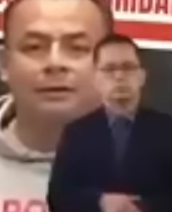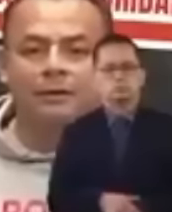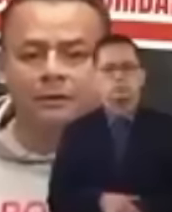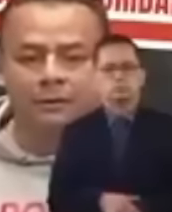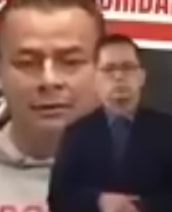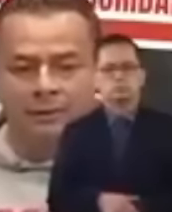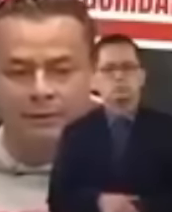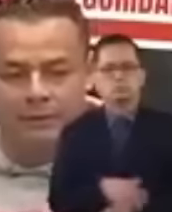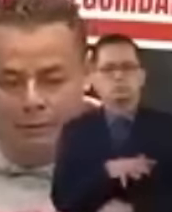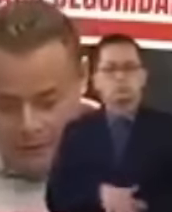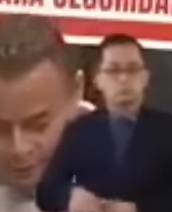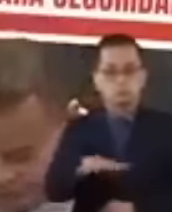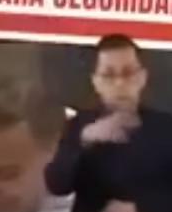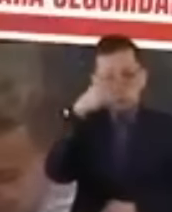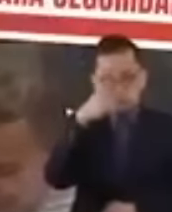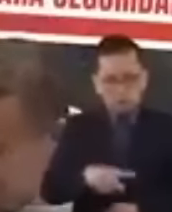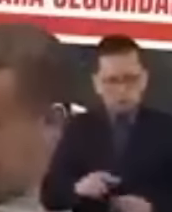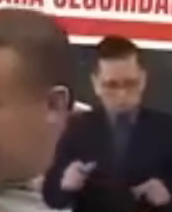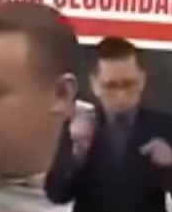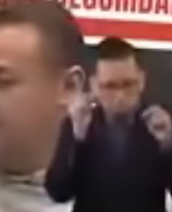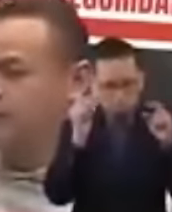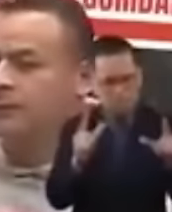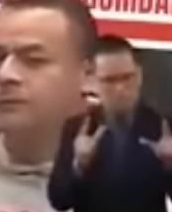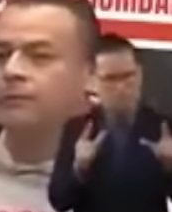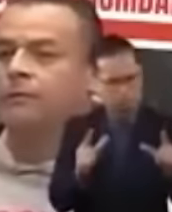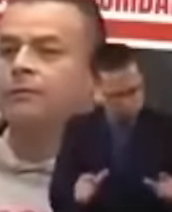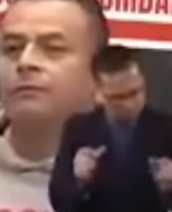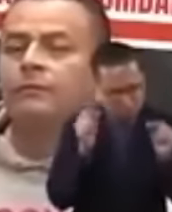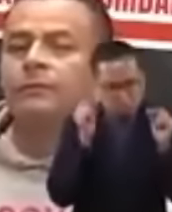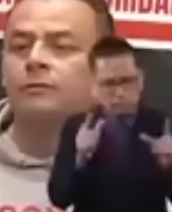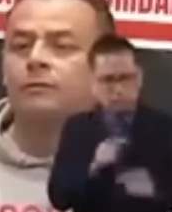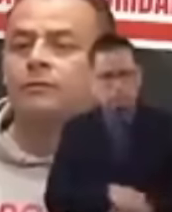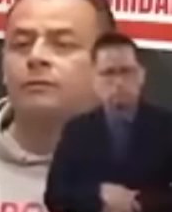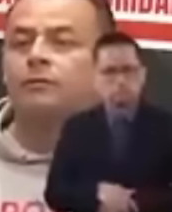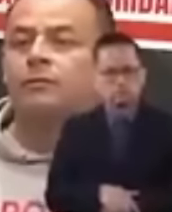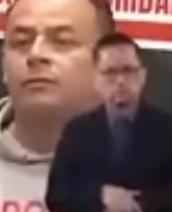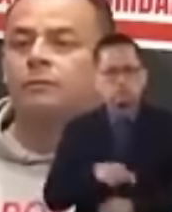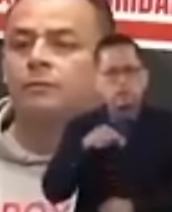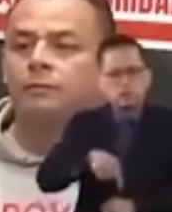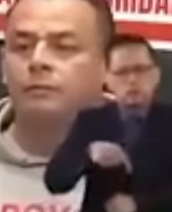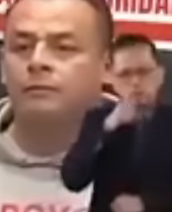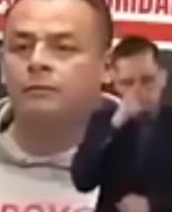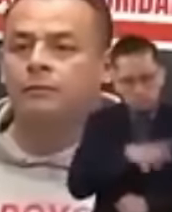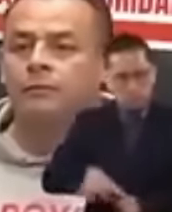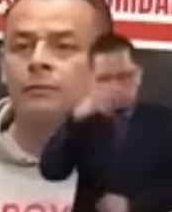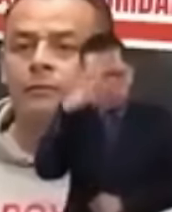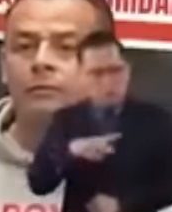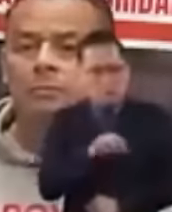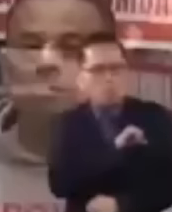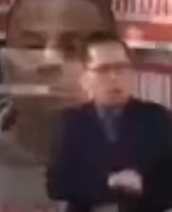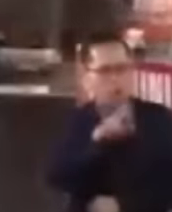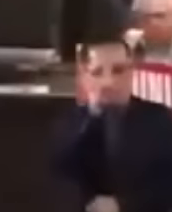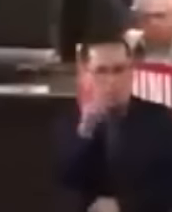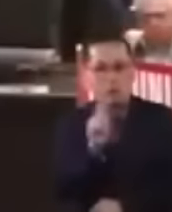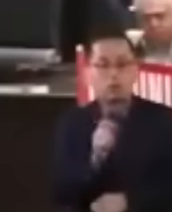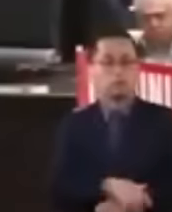Despierta, México, despierta. Que los malos de este país son la indiferencia, son el